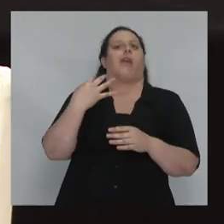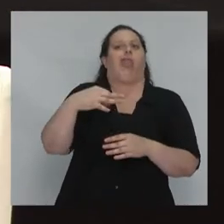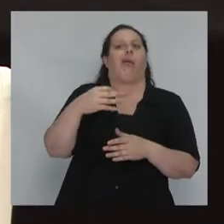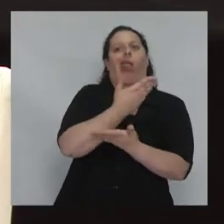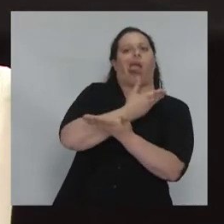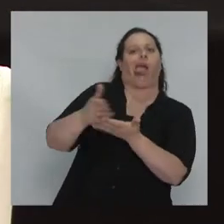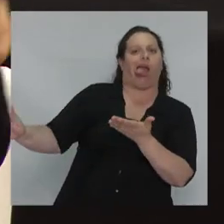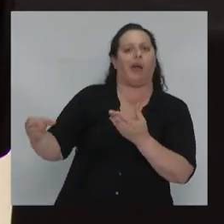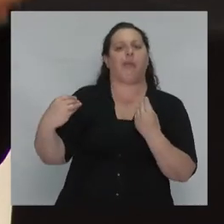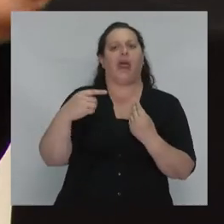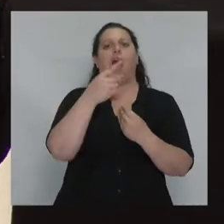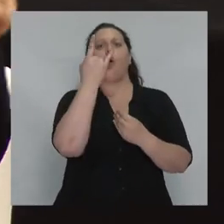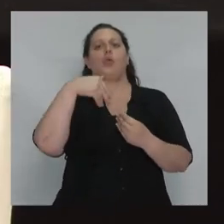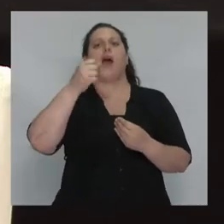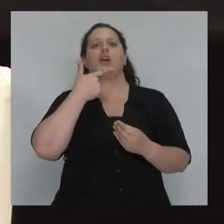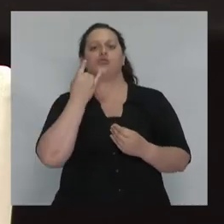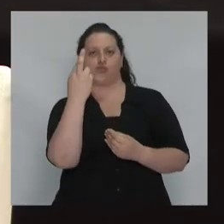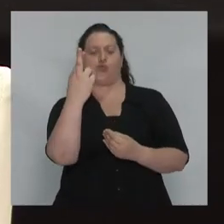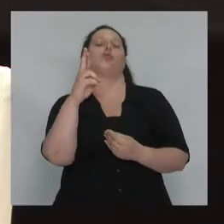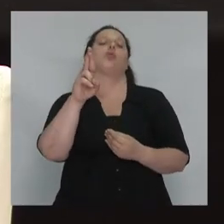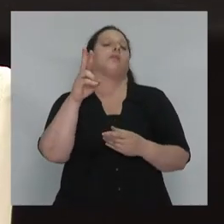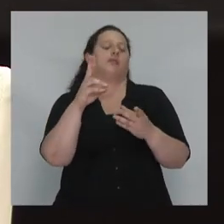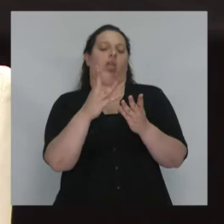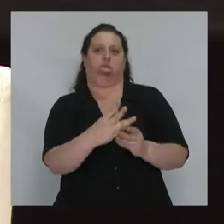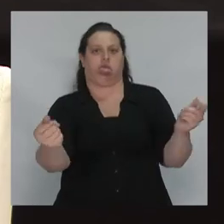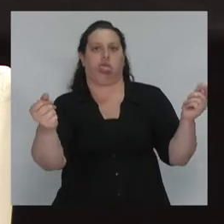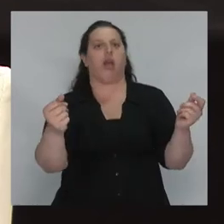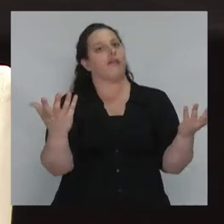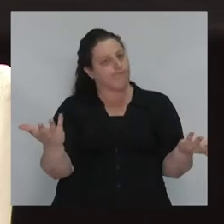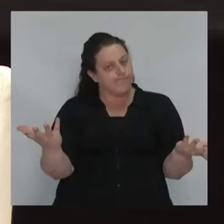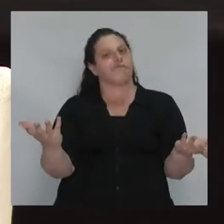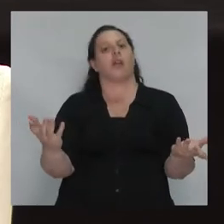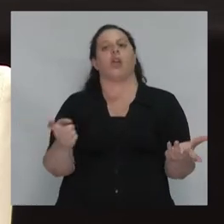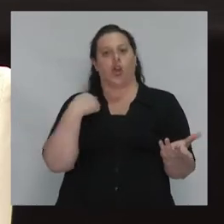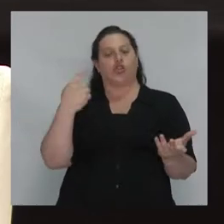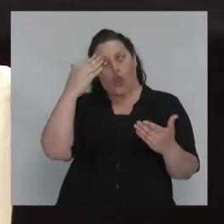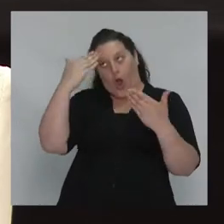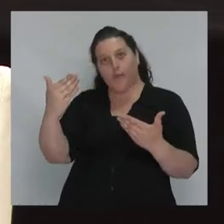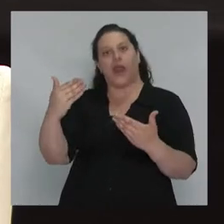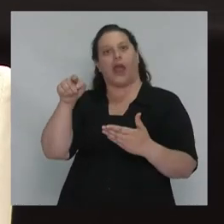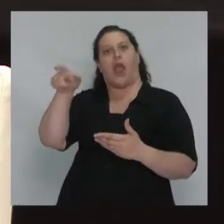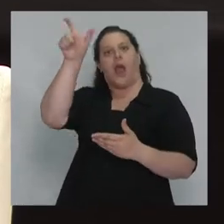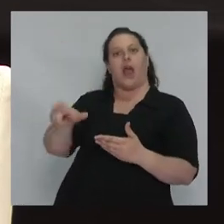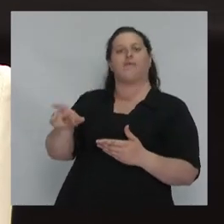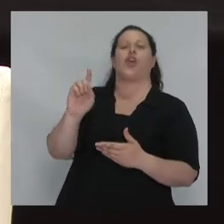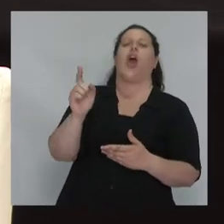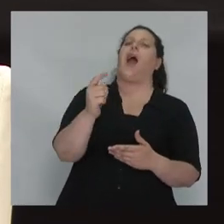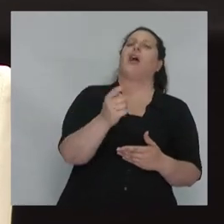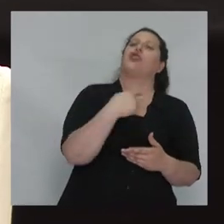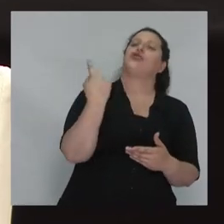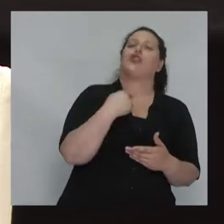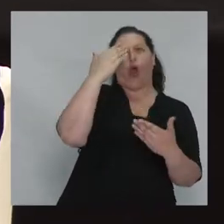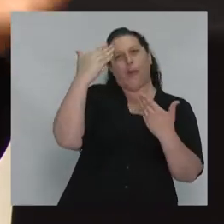UNASUR, que es lo que han hecho. Y es por eso que nosotros le prestamos este homenaje a Samper. No porque aquí homenajeamos personas,